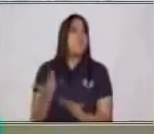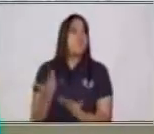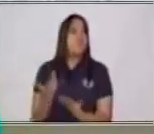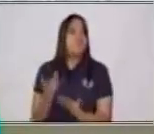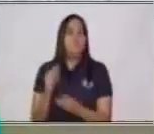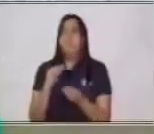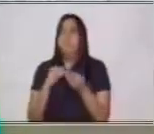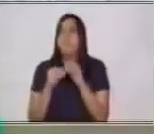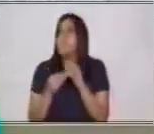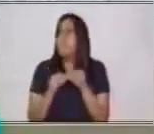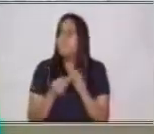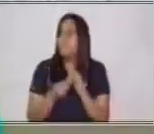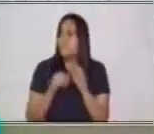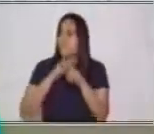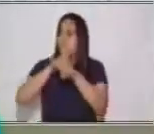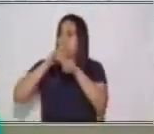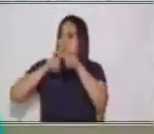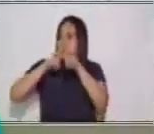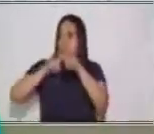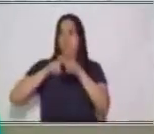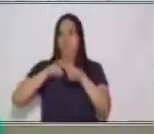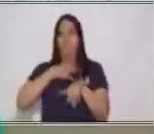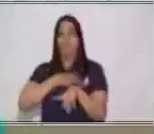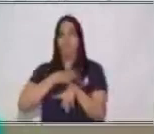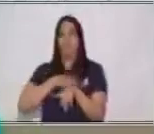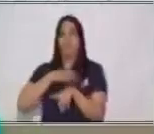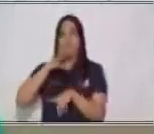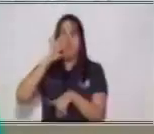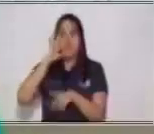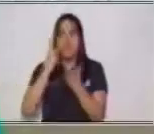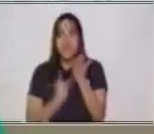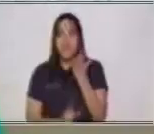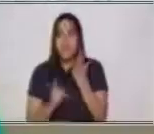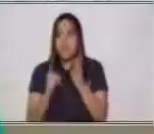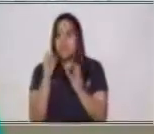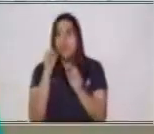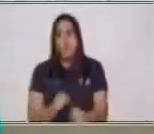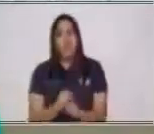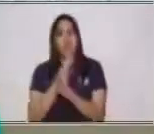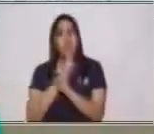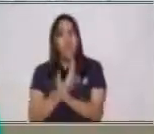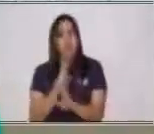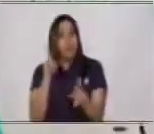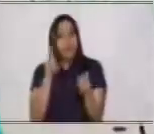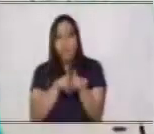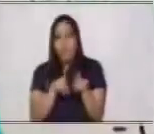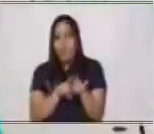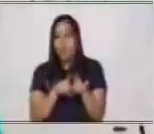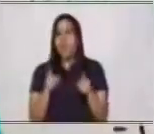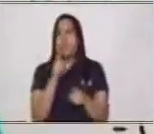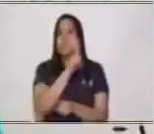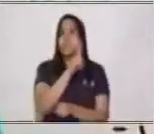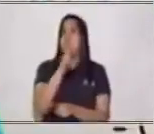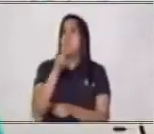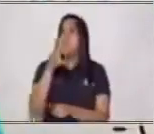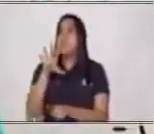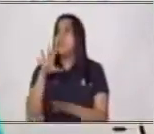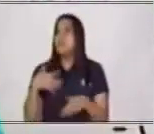¿qué número multiplicado por sí mismo 3 veces nos puede dar como resultado